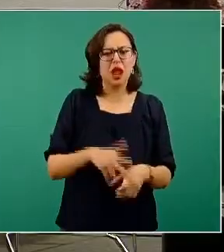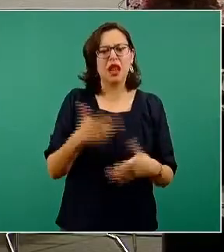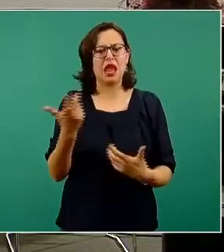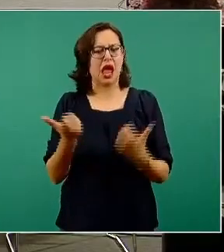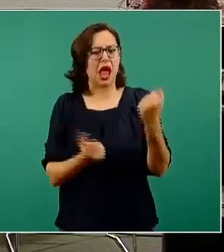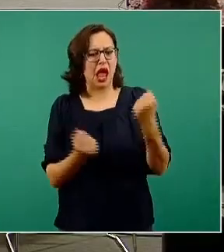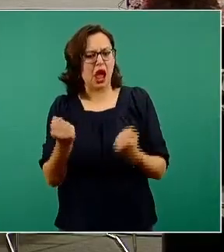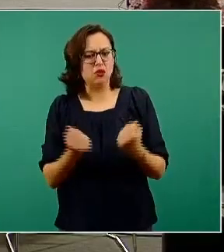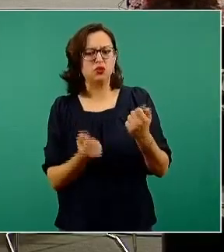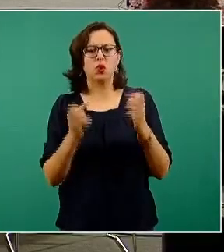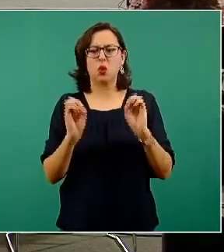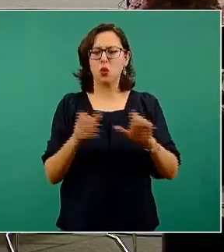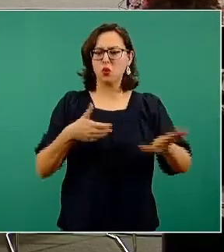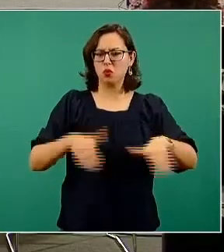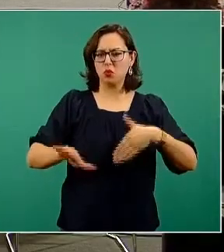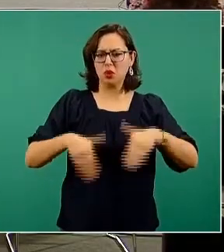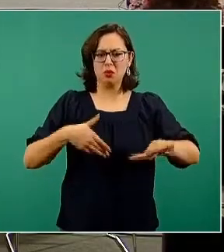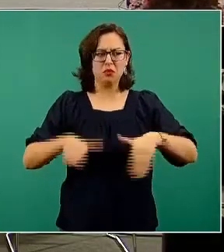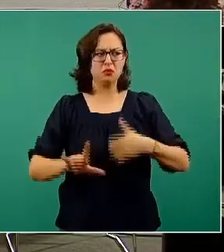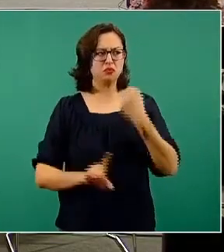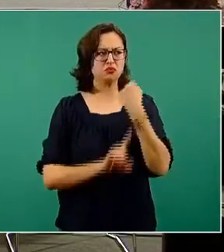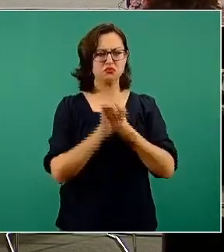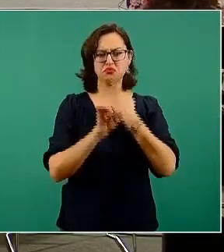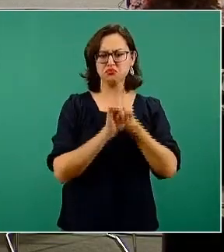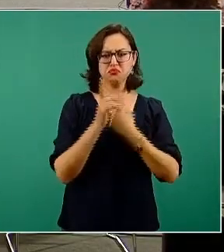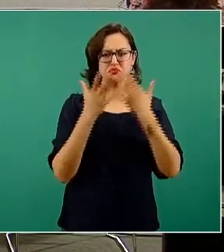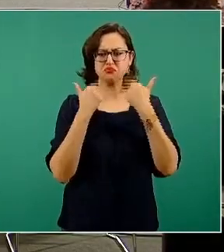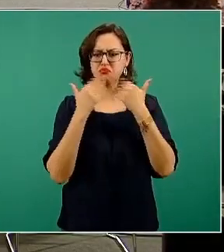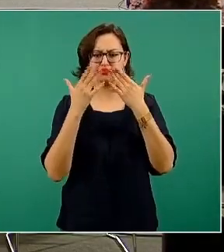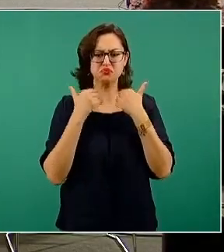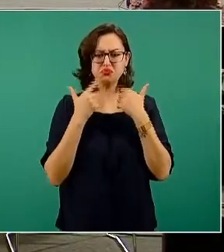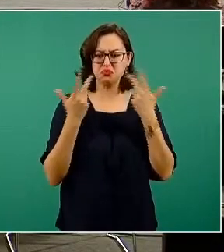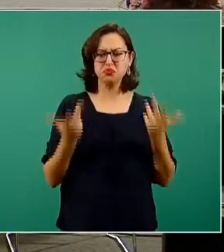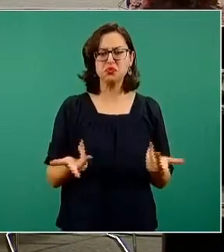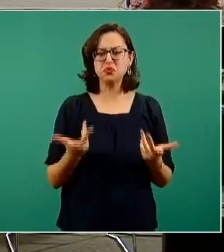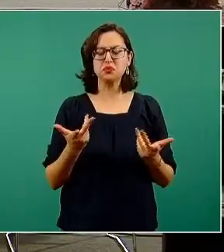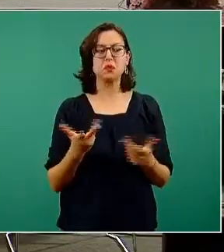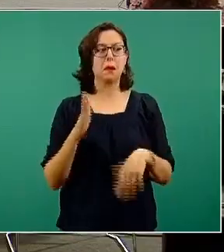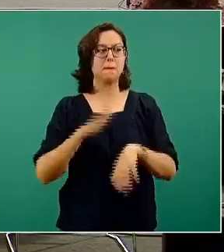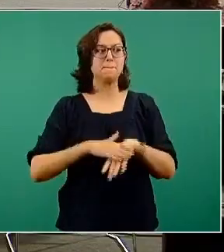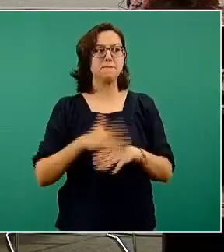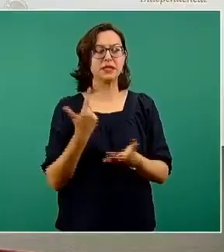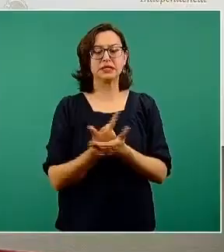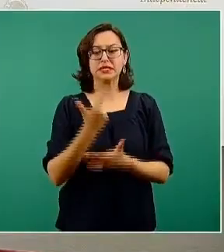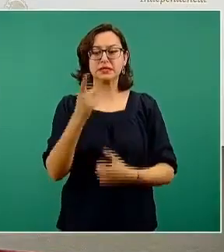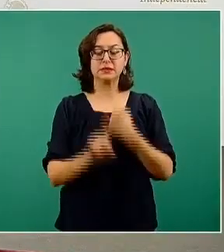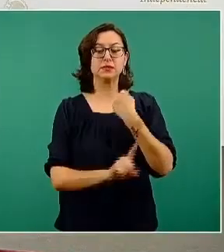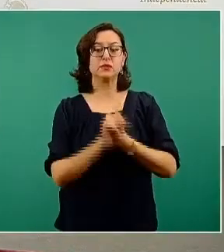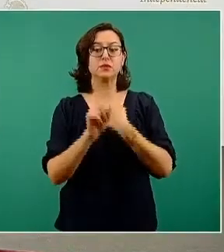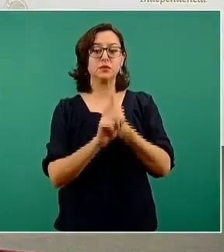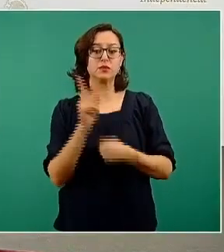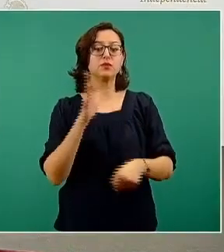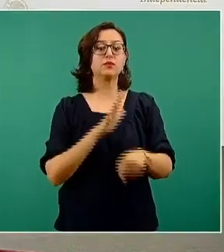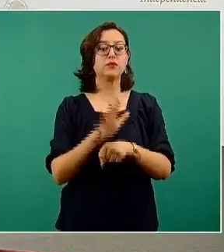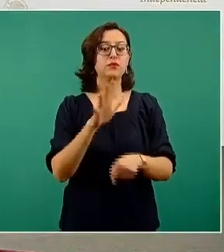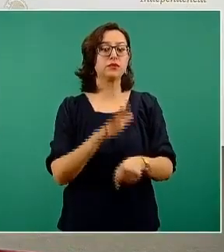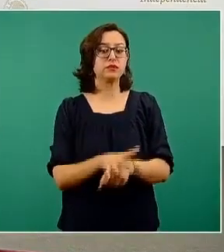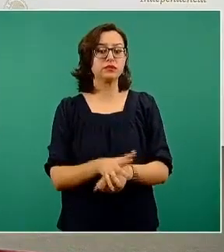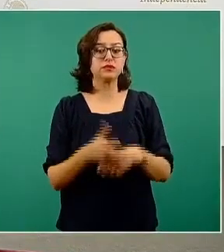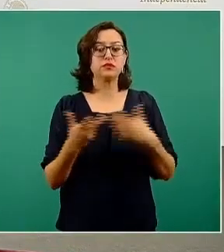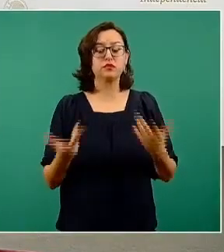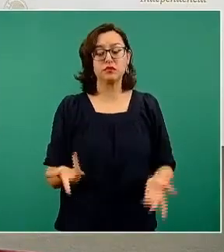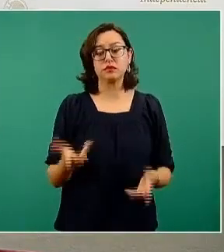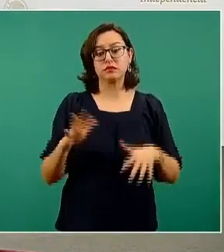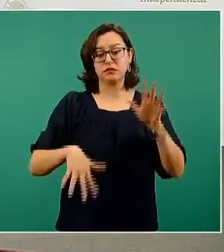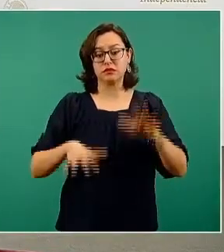como caminando, no es un problema serio para la vacuna, es más el riesgo de que pasen las 120 horas y que al